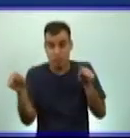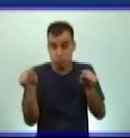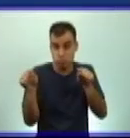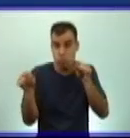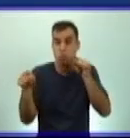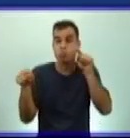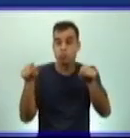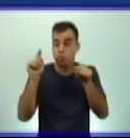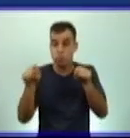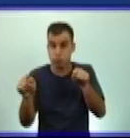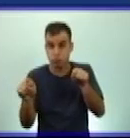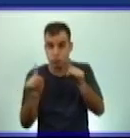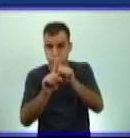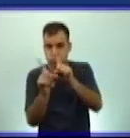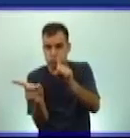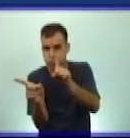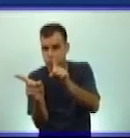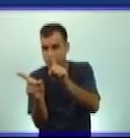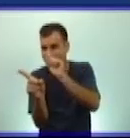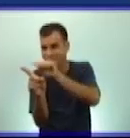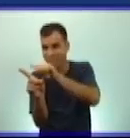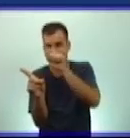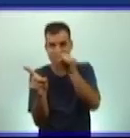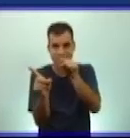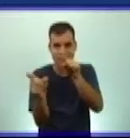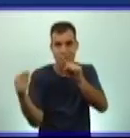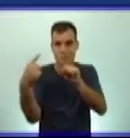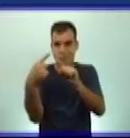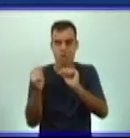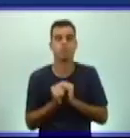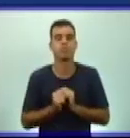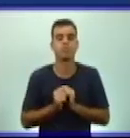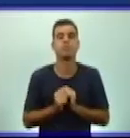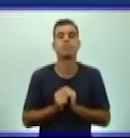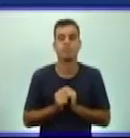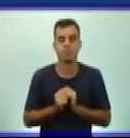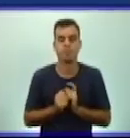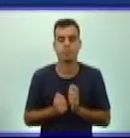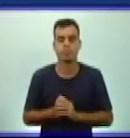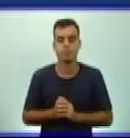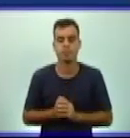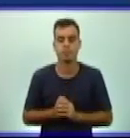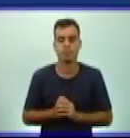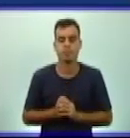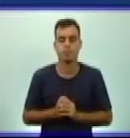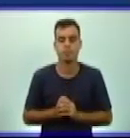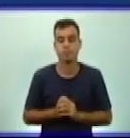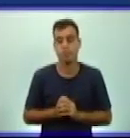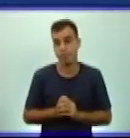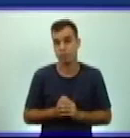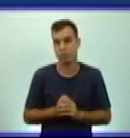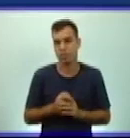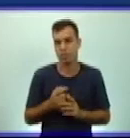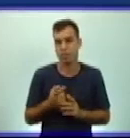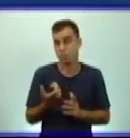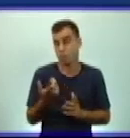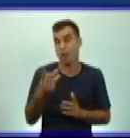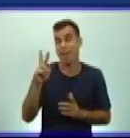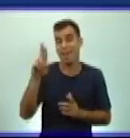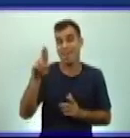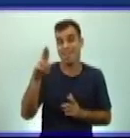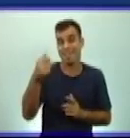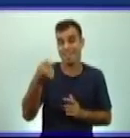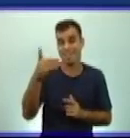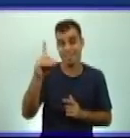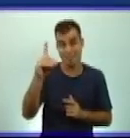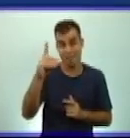referencia a las magnitudes de las que estamos hablando ahora. Y en el Sistema Internacional de Unidades de Medida, la velocidad angular